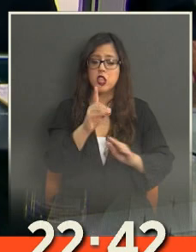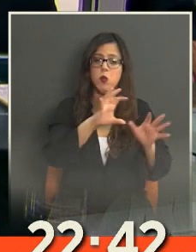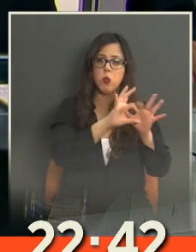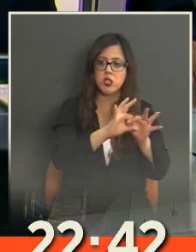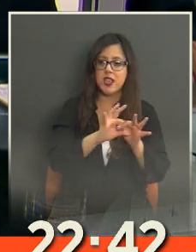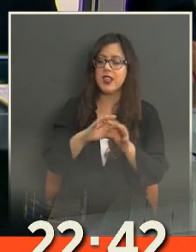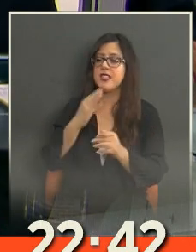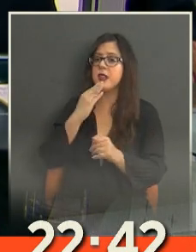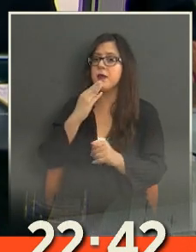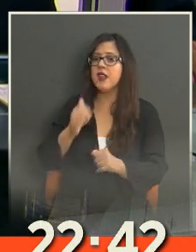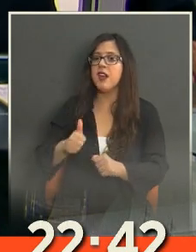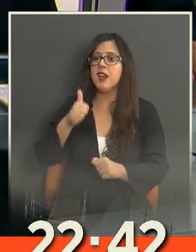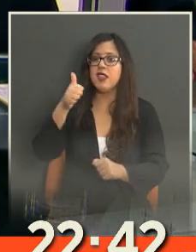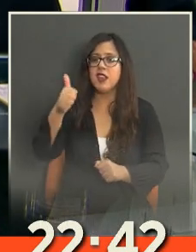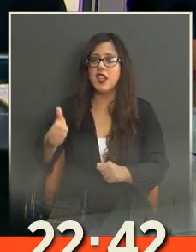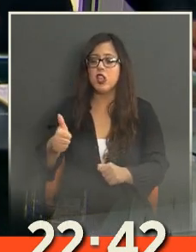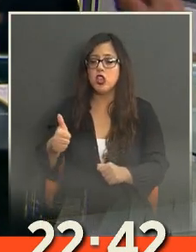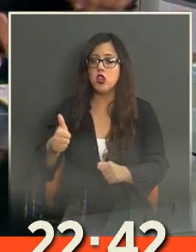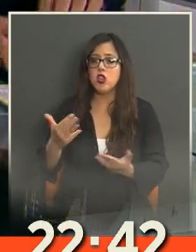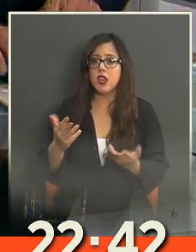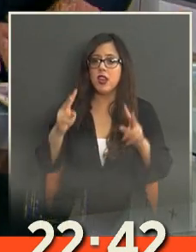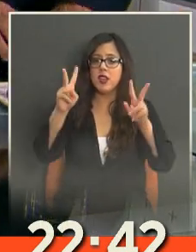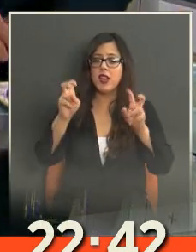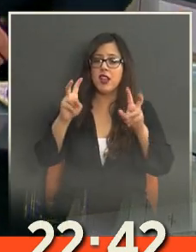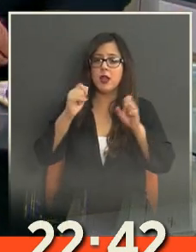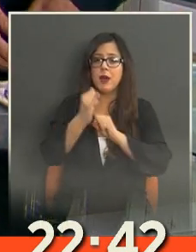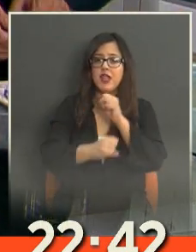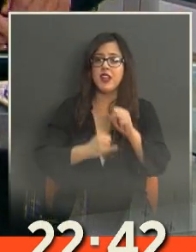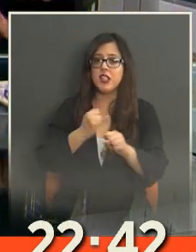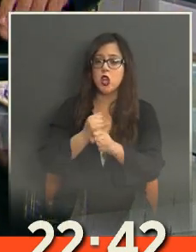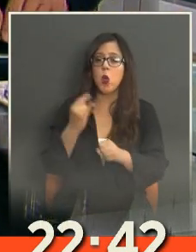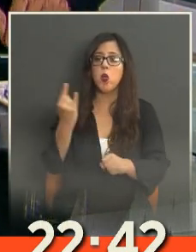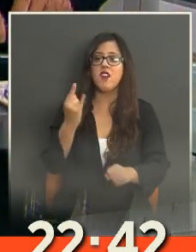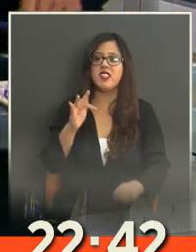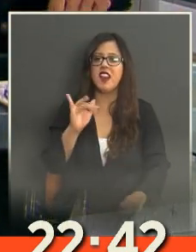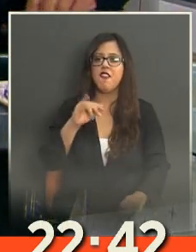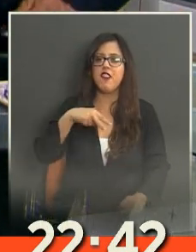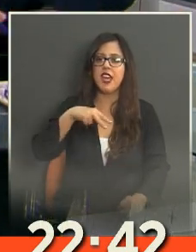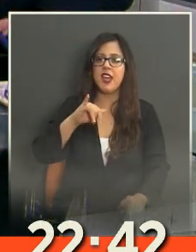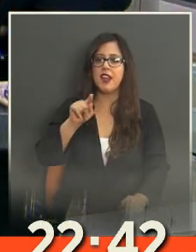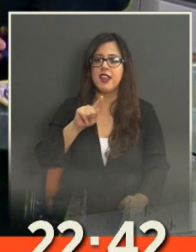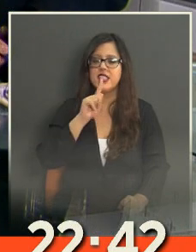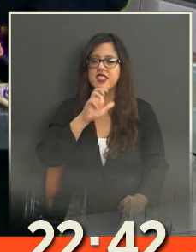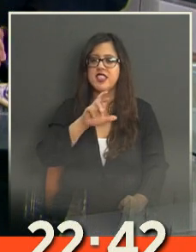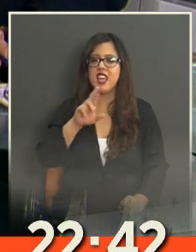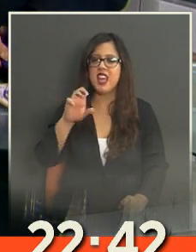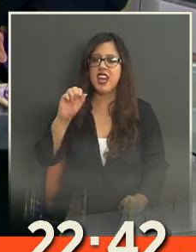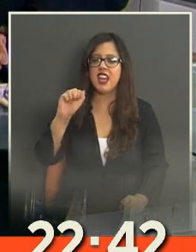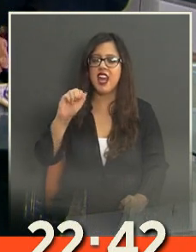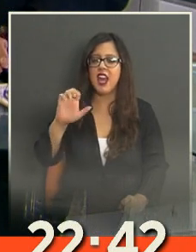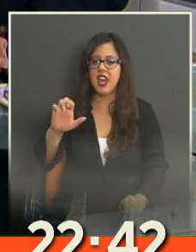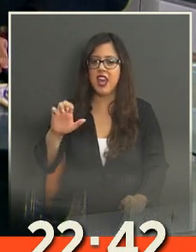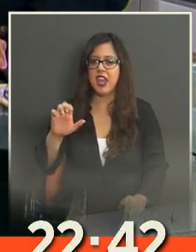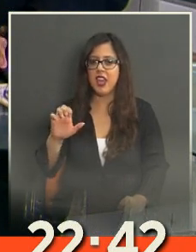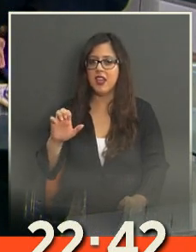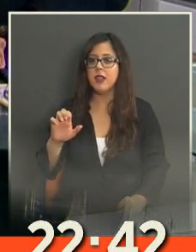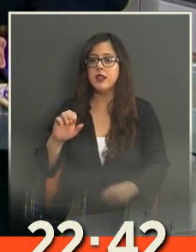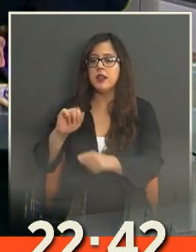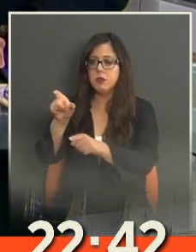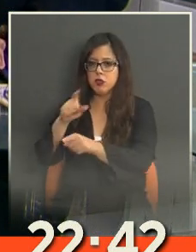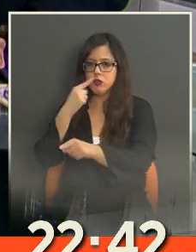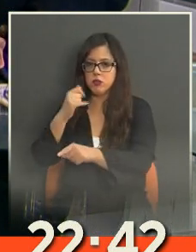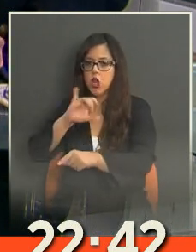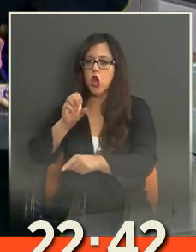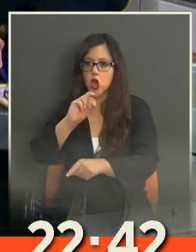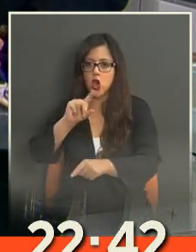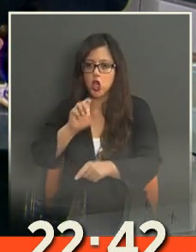director del observatorio de asuntos internacionales de la universidad finis terrae los invito antes de conversar a ver la siguiente nota porque pese a las impactantes que han